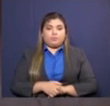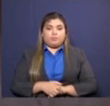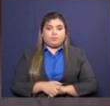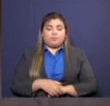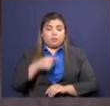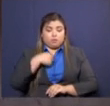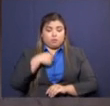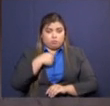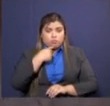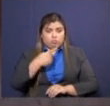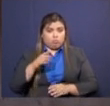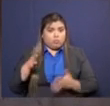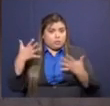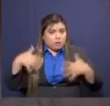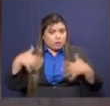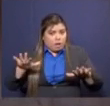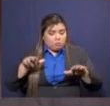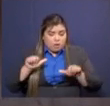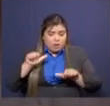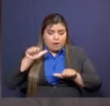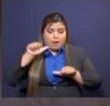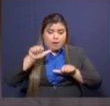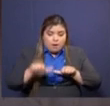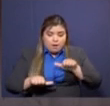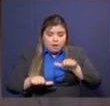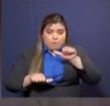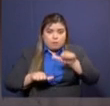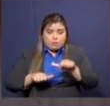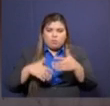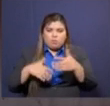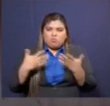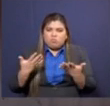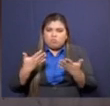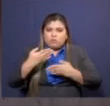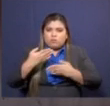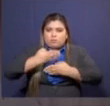que estamos avanzando en el proyecto de la línea 3 del metro